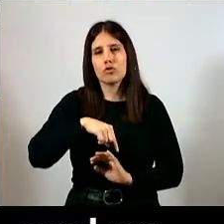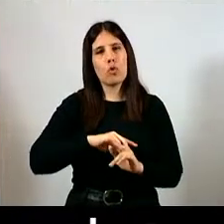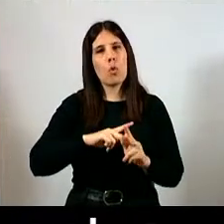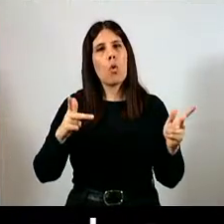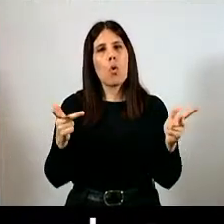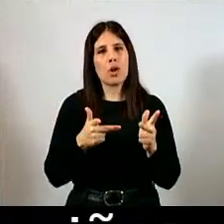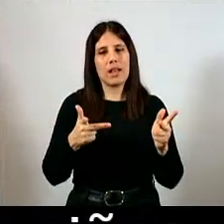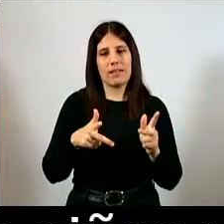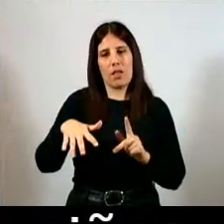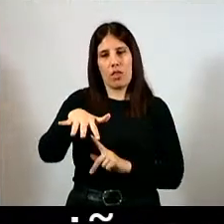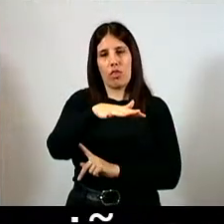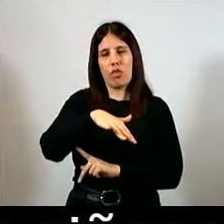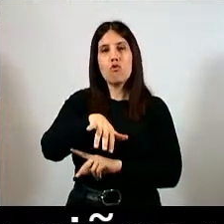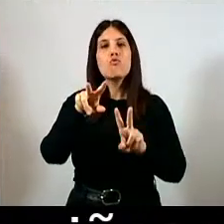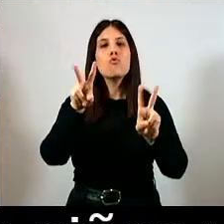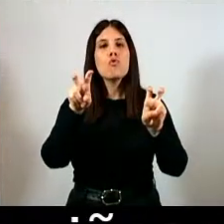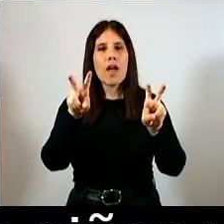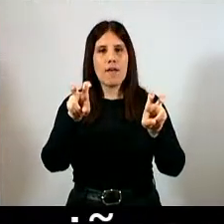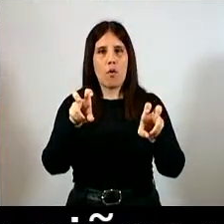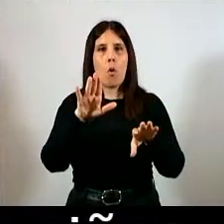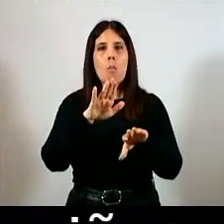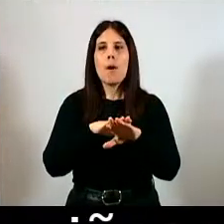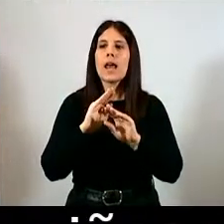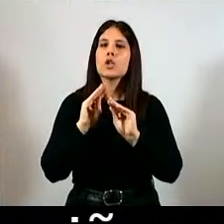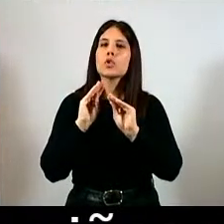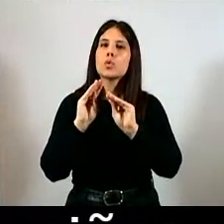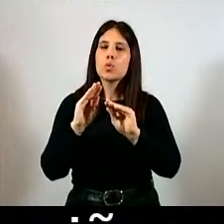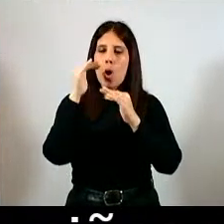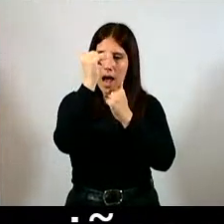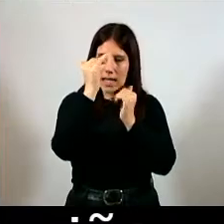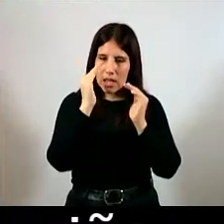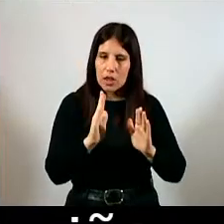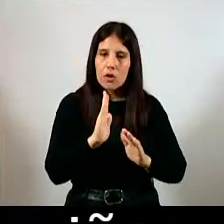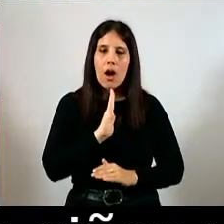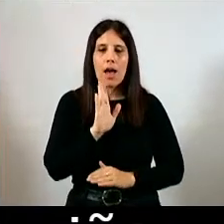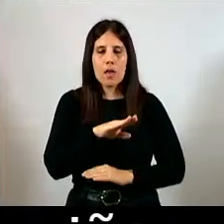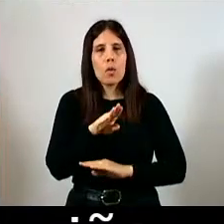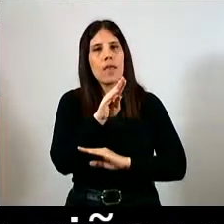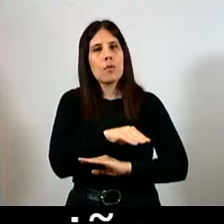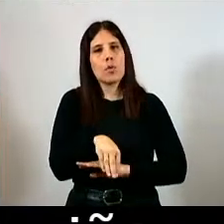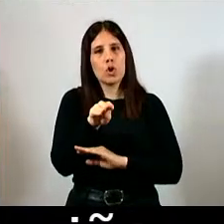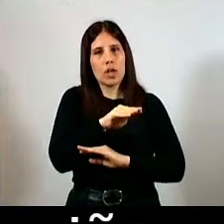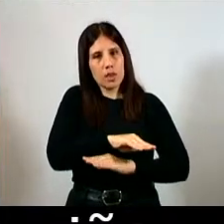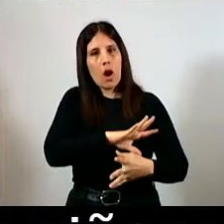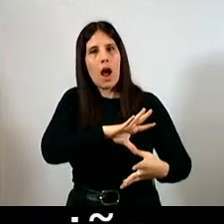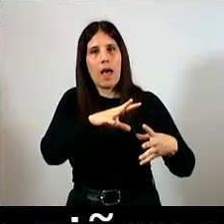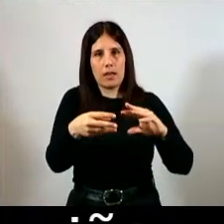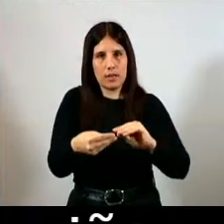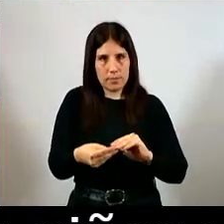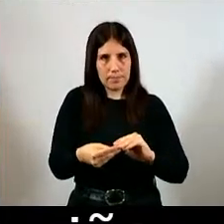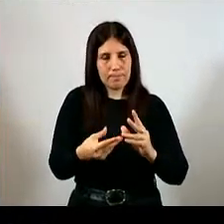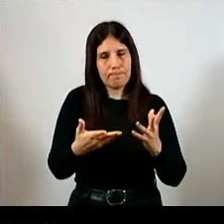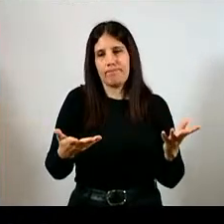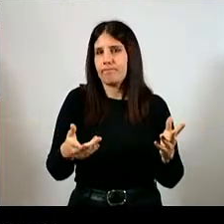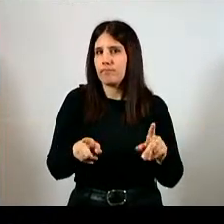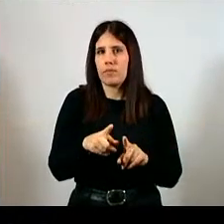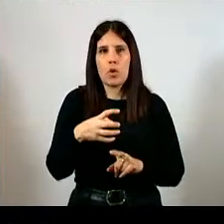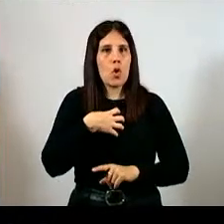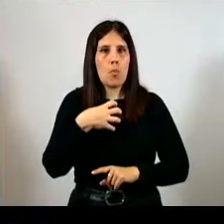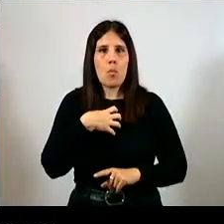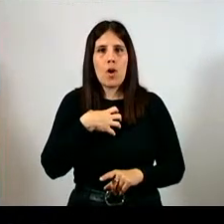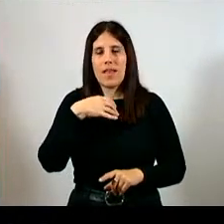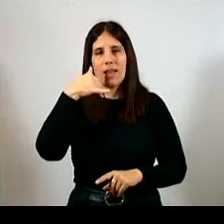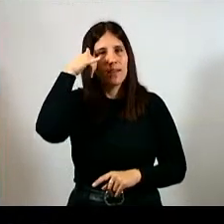nuevos espacios para poder garantizar su adecuada atención y protección. No nos podemos arriesgar a encontrarnos